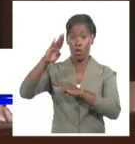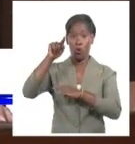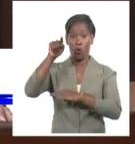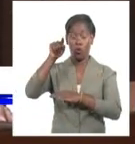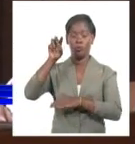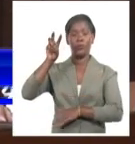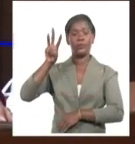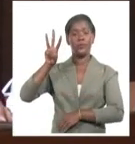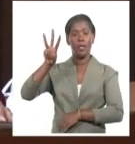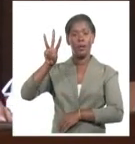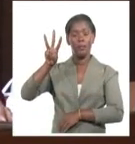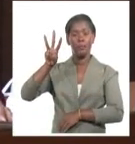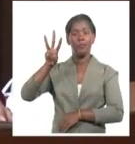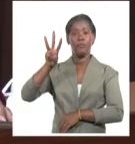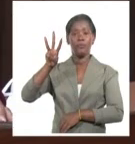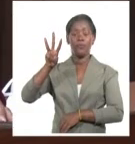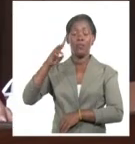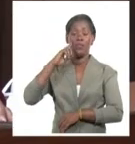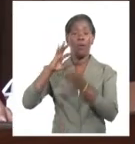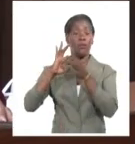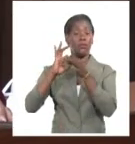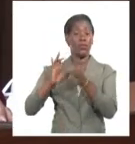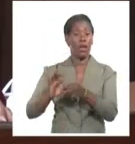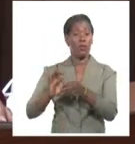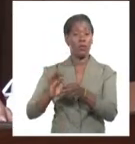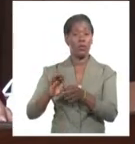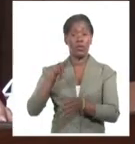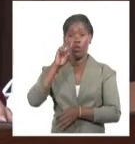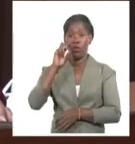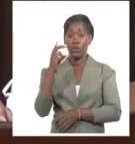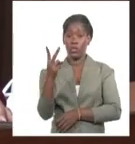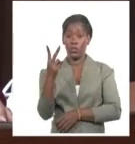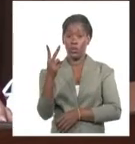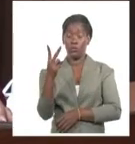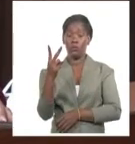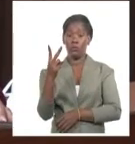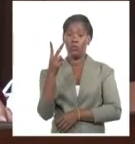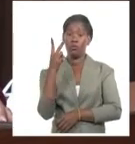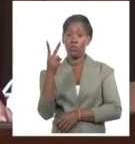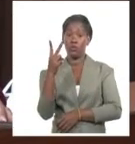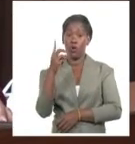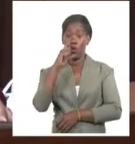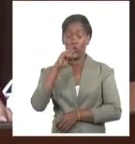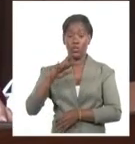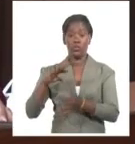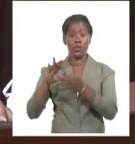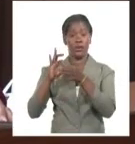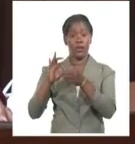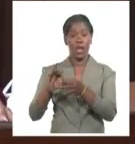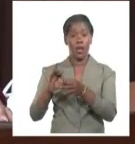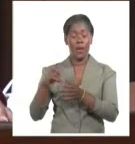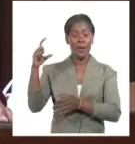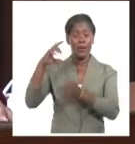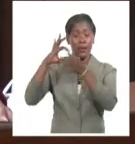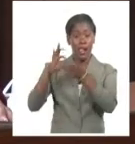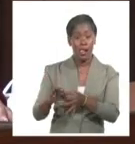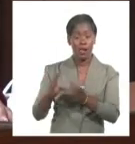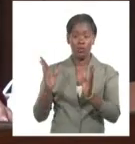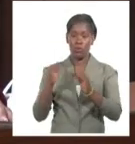33 pacientes reportados de grave y 2 niños reportados de grave ya no tenemos pacientes críticos el resto de los pacientes